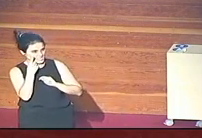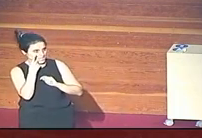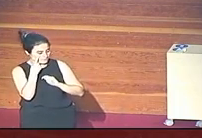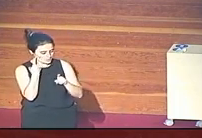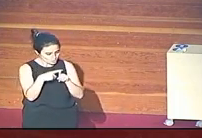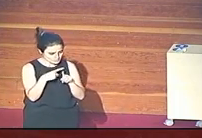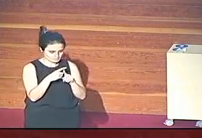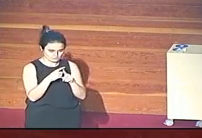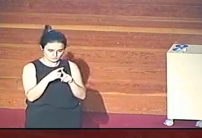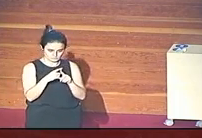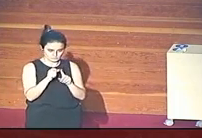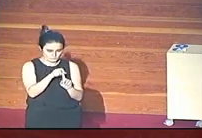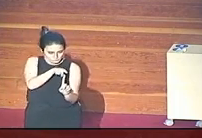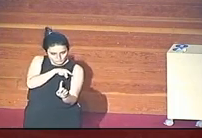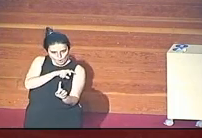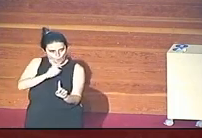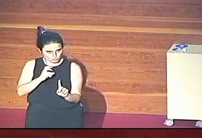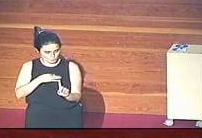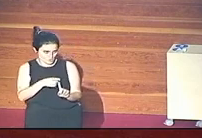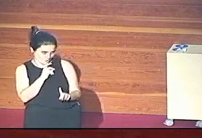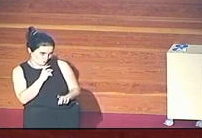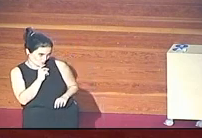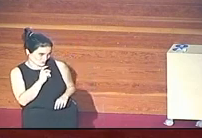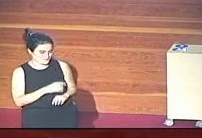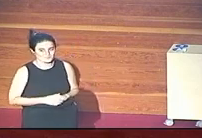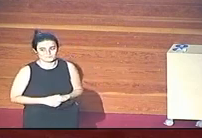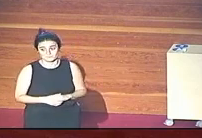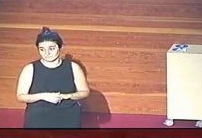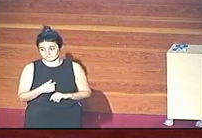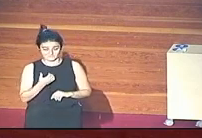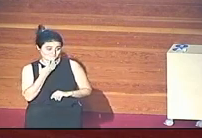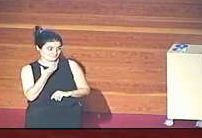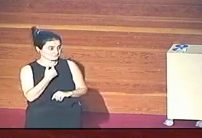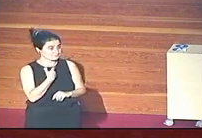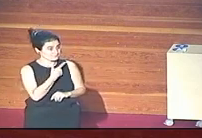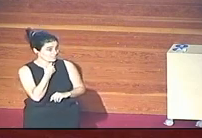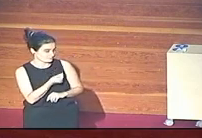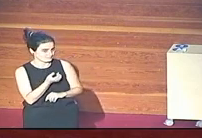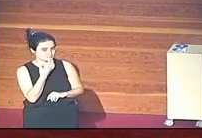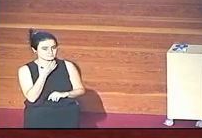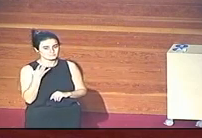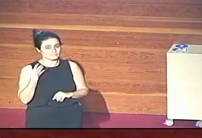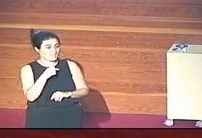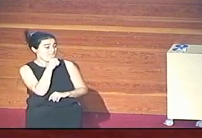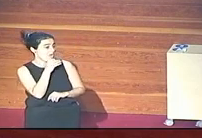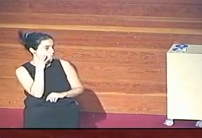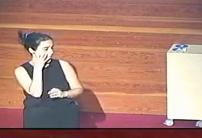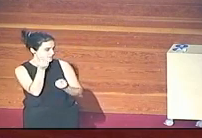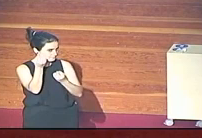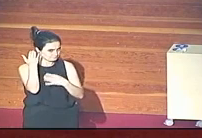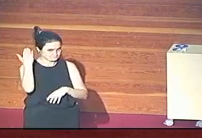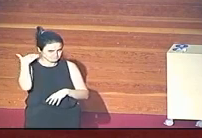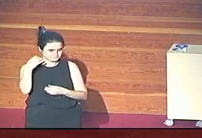las cosas de otra forma a mí me gusta mucho cuando mi abuela me contaba que